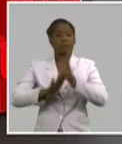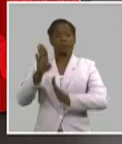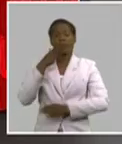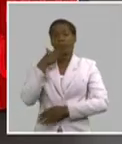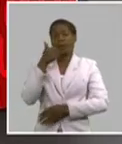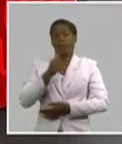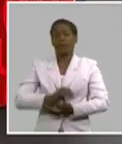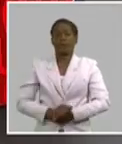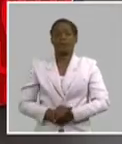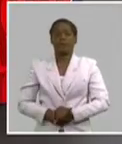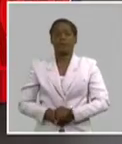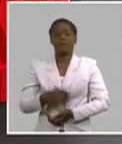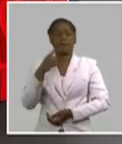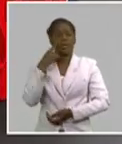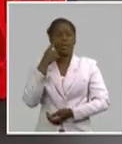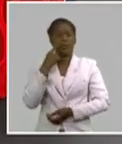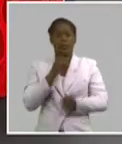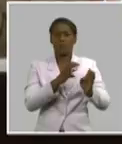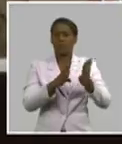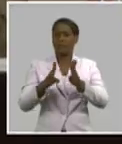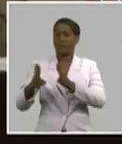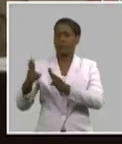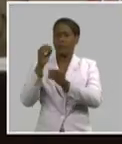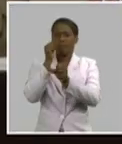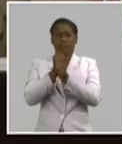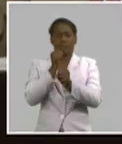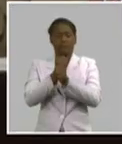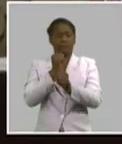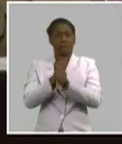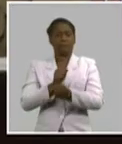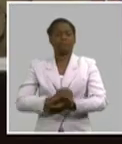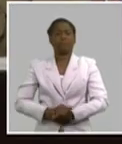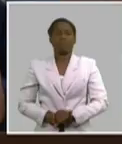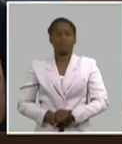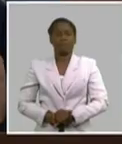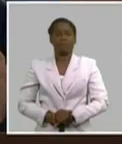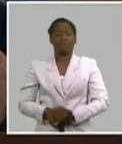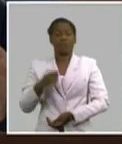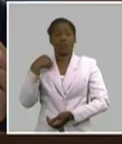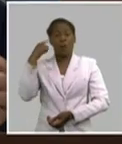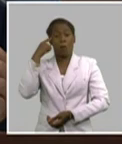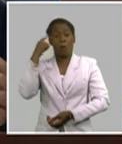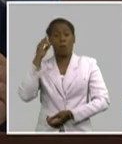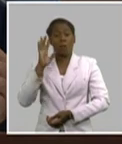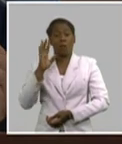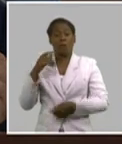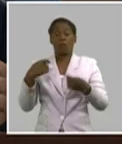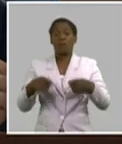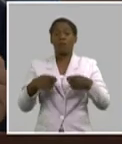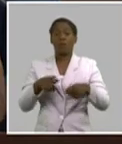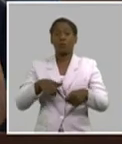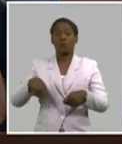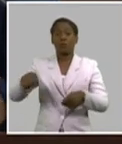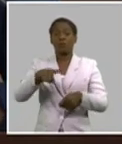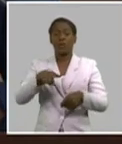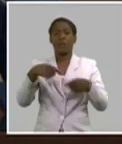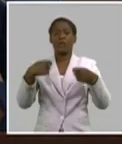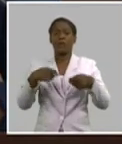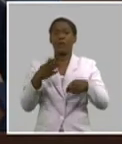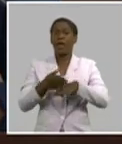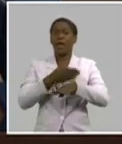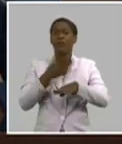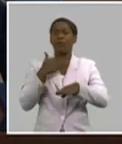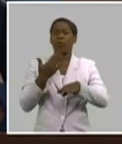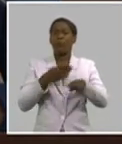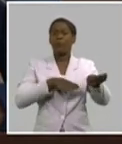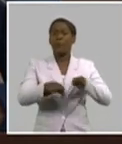un modelo de tránsito y a todas las ideas que están planteadas. Pero yo creo que hay que reconocer cómo todos ustedes han participado, se han preparado para